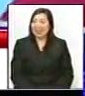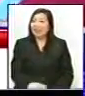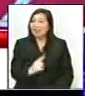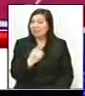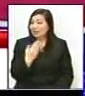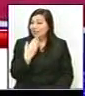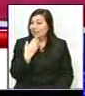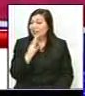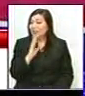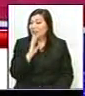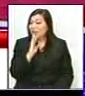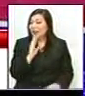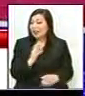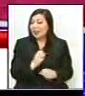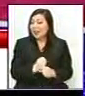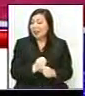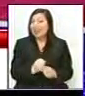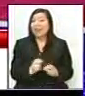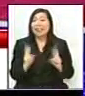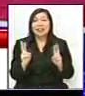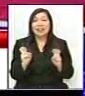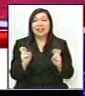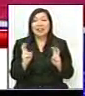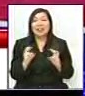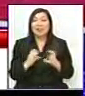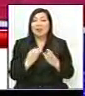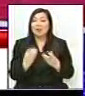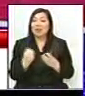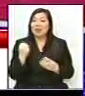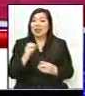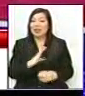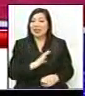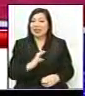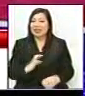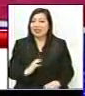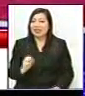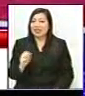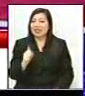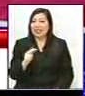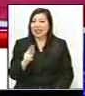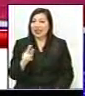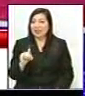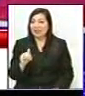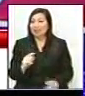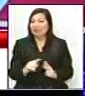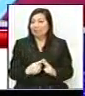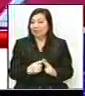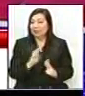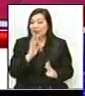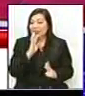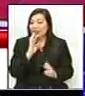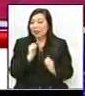entrevista, estas declaraciones tomadas al titular de este Poder del Estado, Daniel Salaverry, quien inició sus